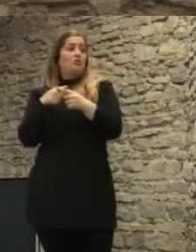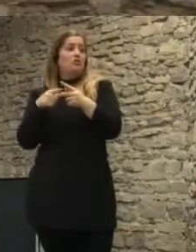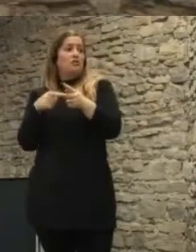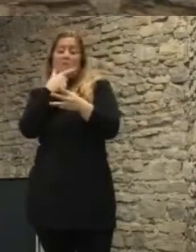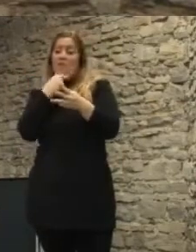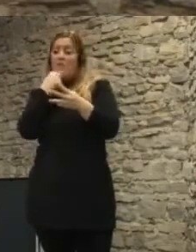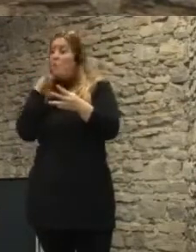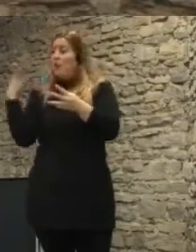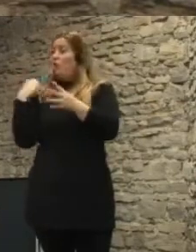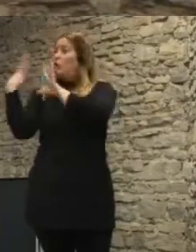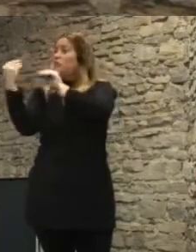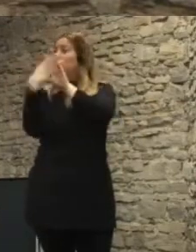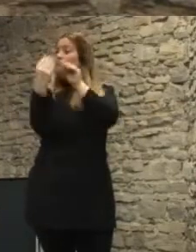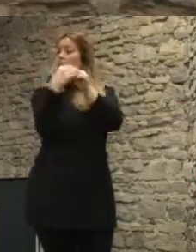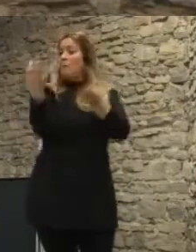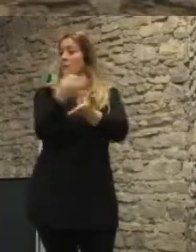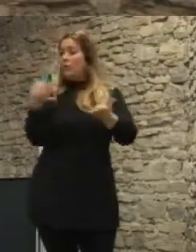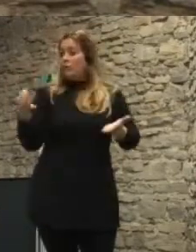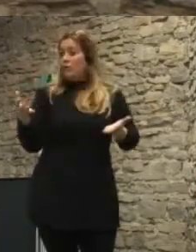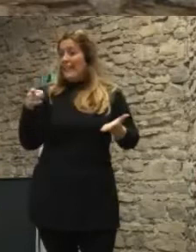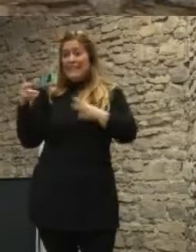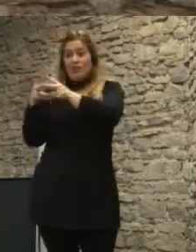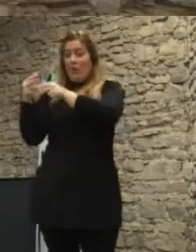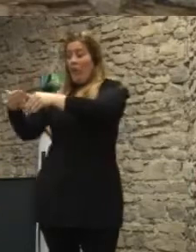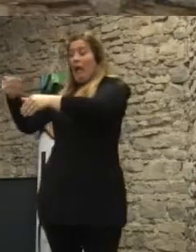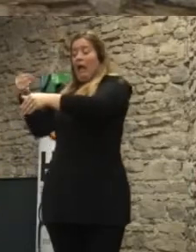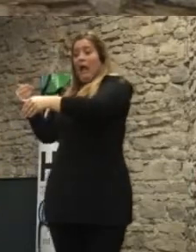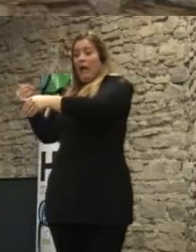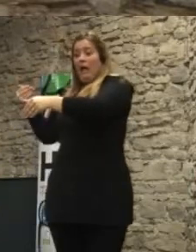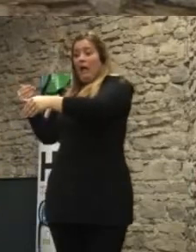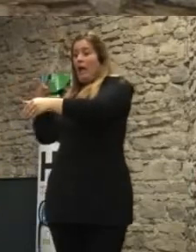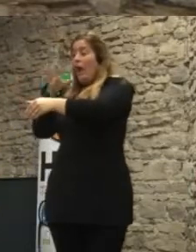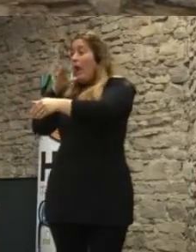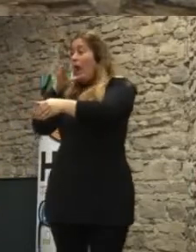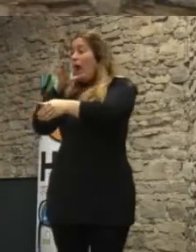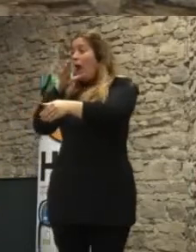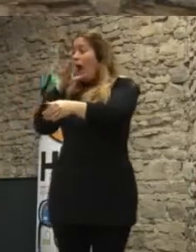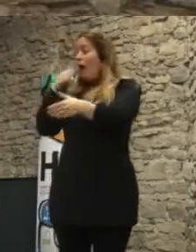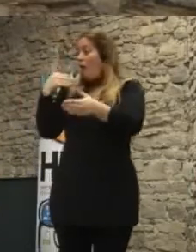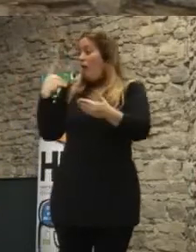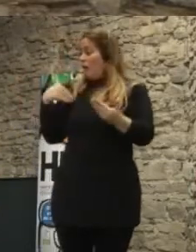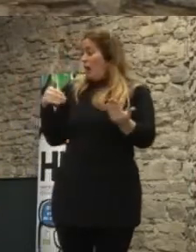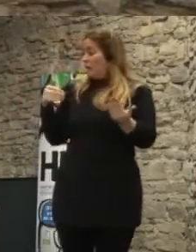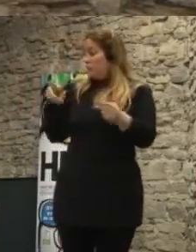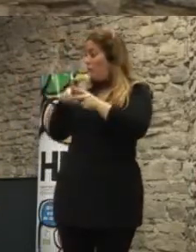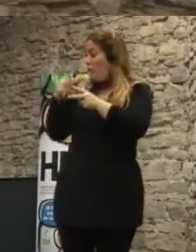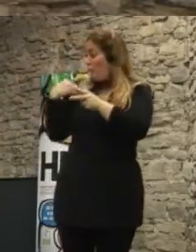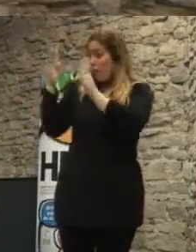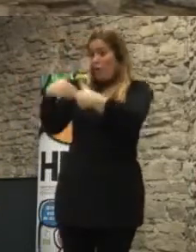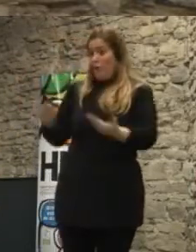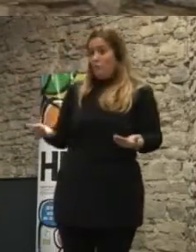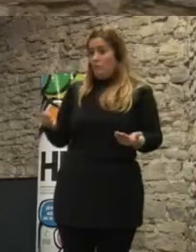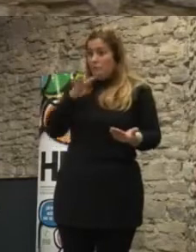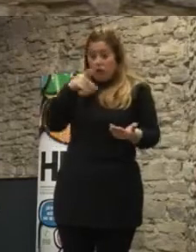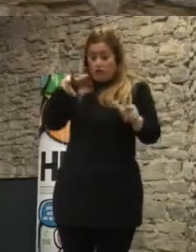todos nos entendíamos, pues esa sociedad parece que ahora ya no, para mucha gente ya no es esa, ¿no? Vivimos en una